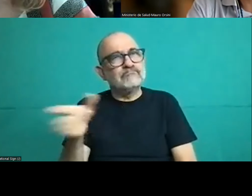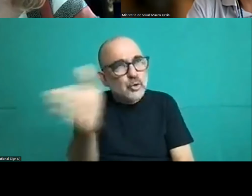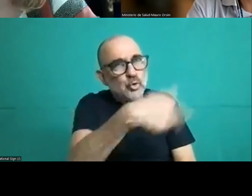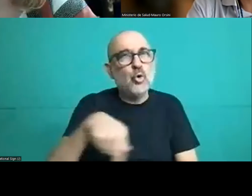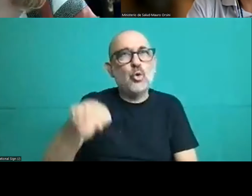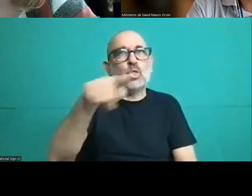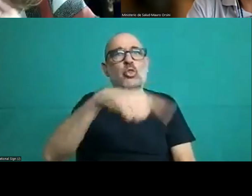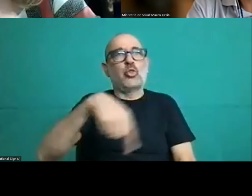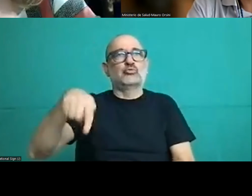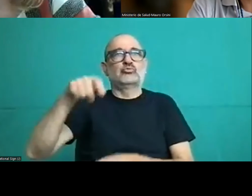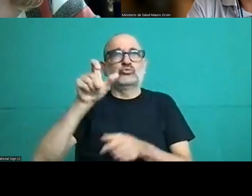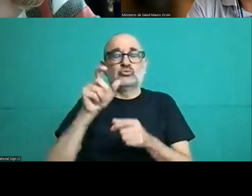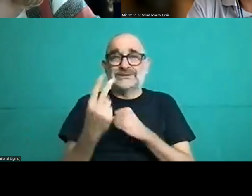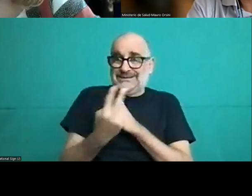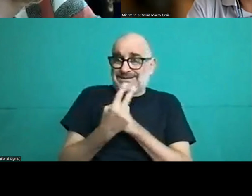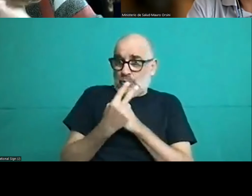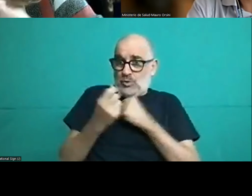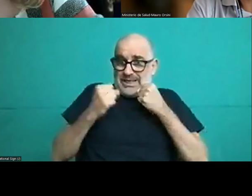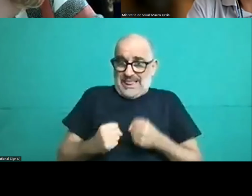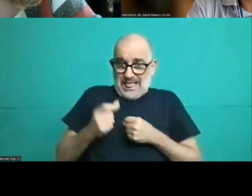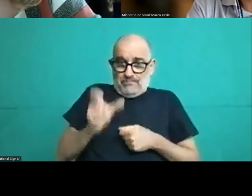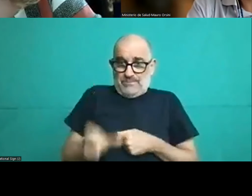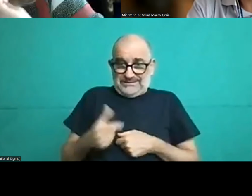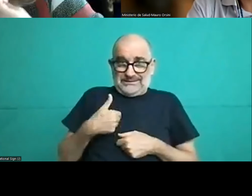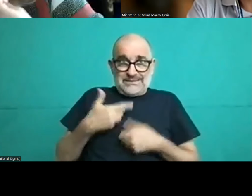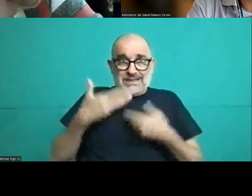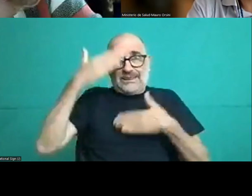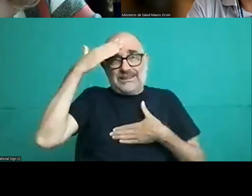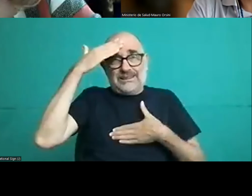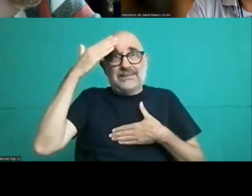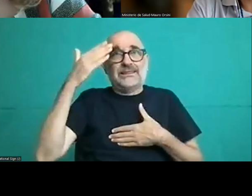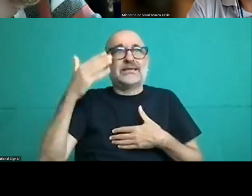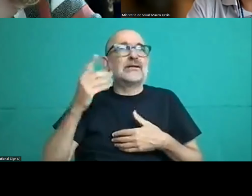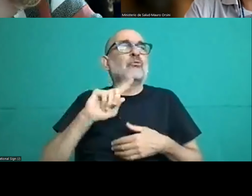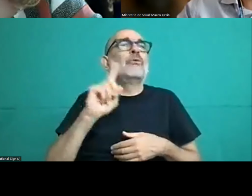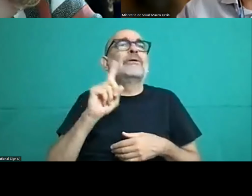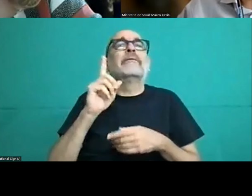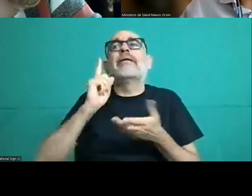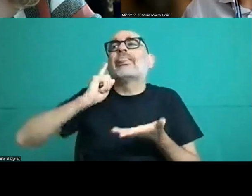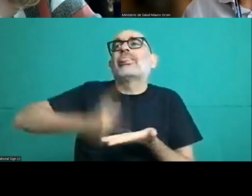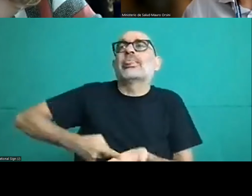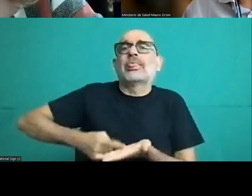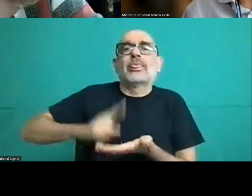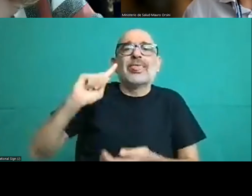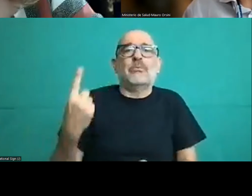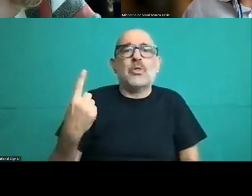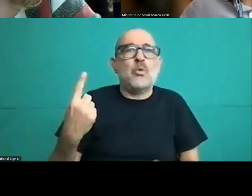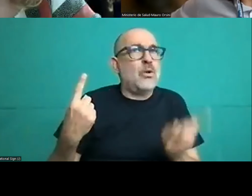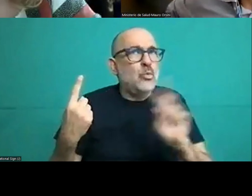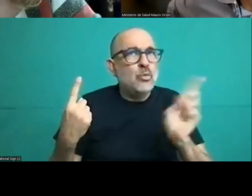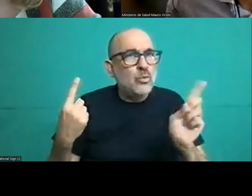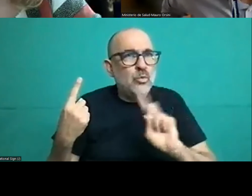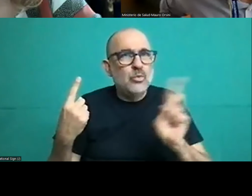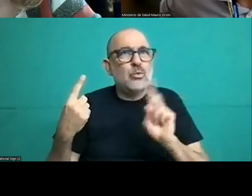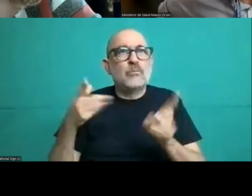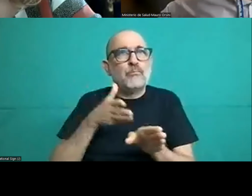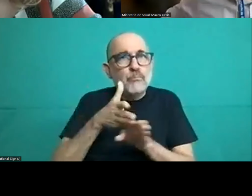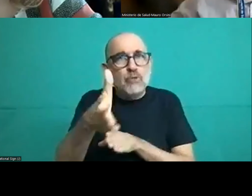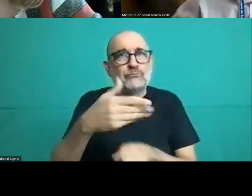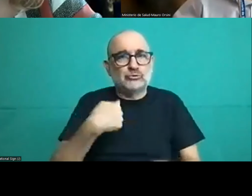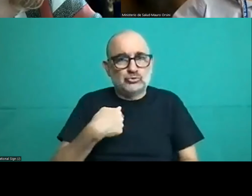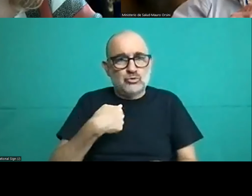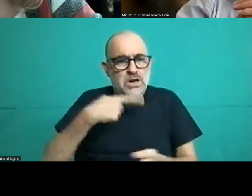decisión individual en el profesional, sin mismo que se necesite, que él necesite